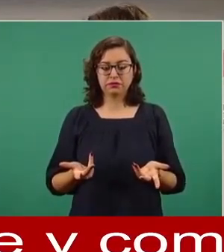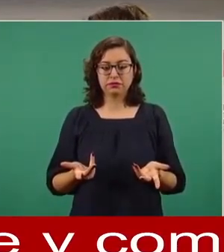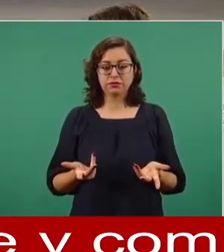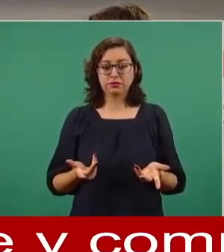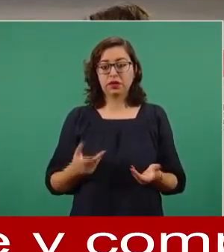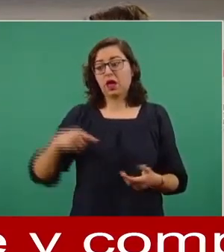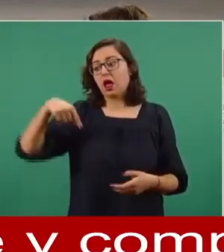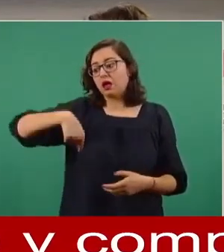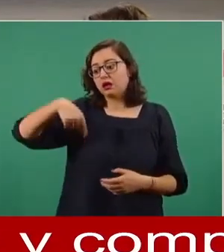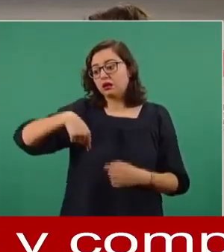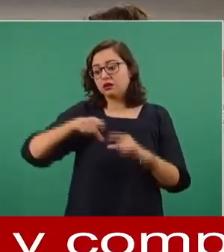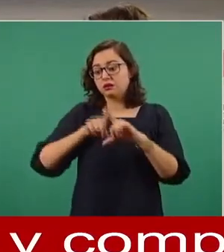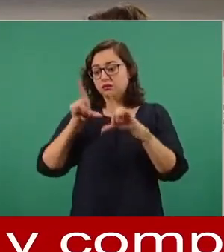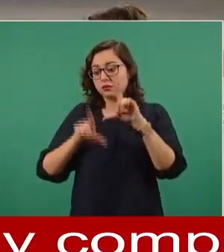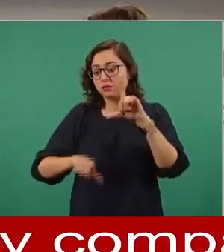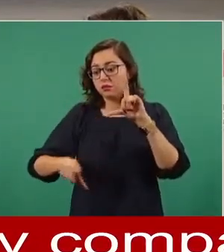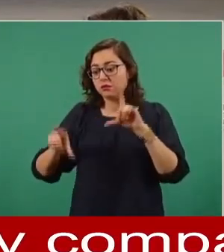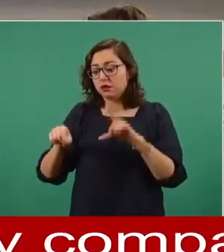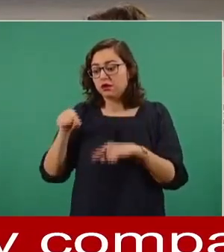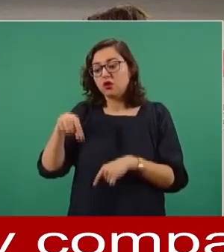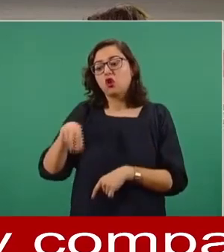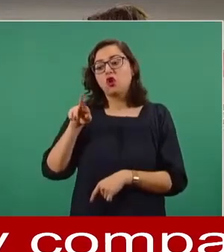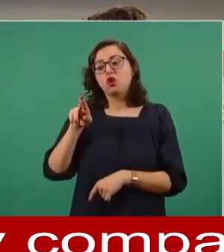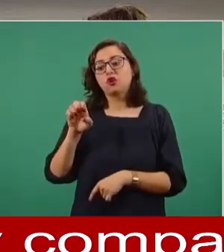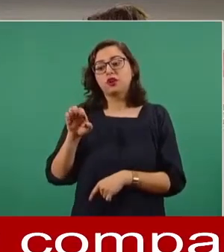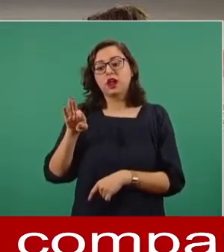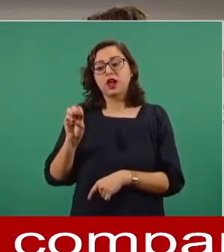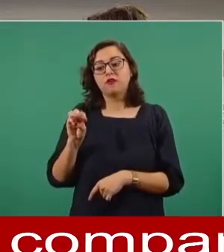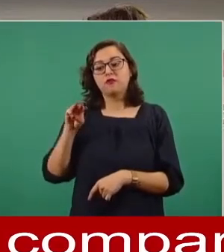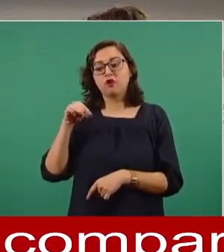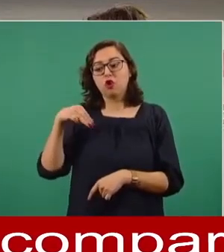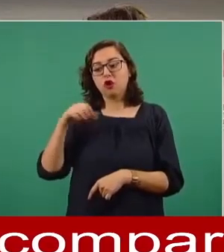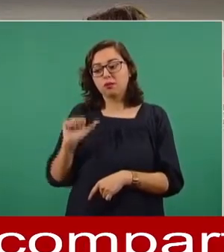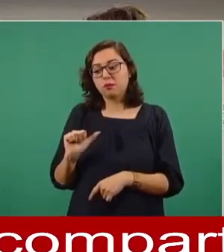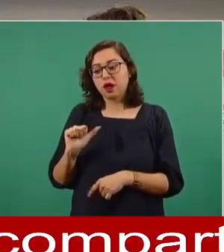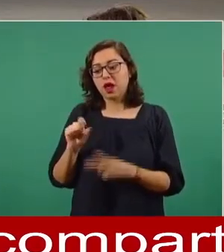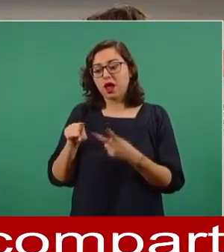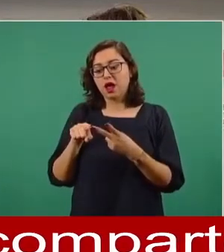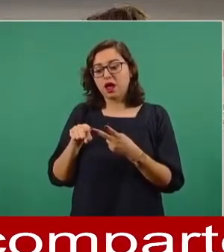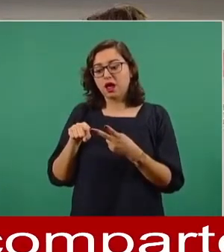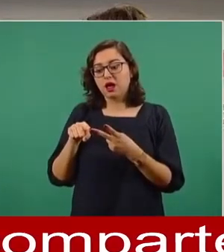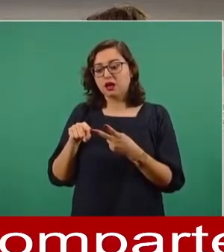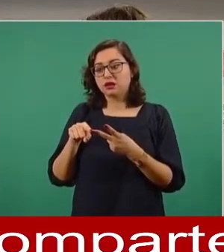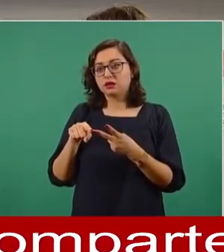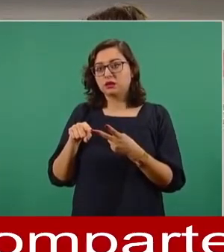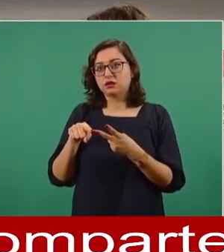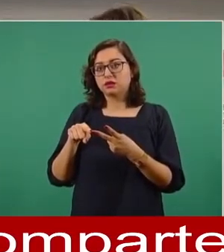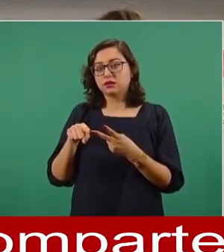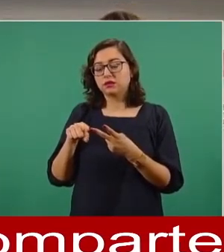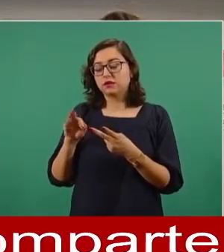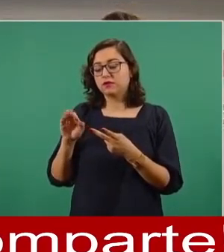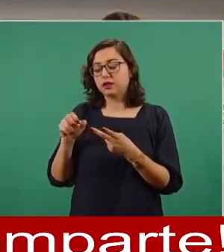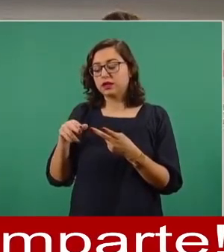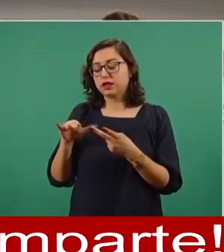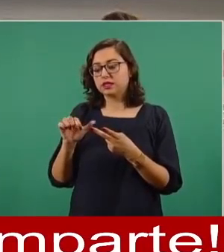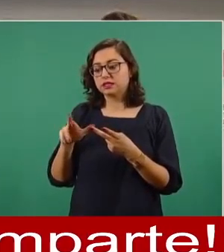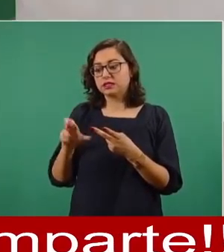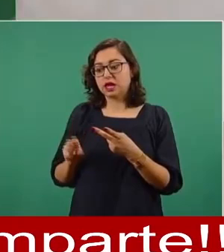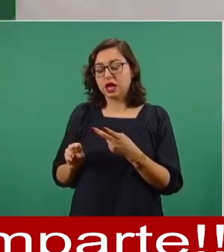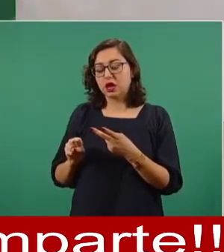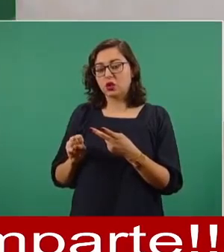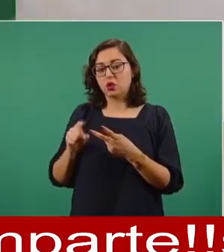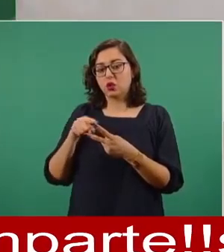la reforma y la de el financiero, que